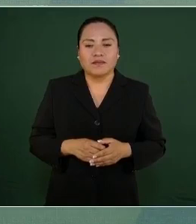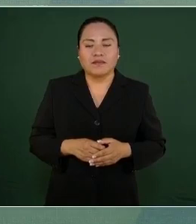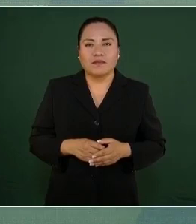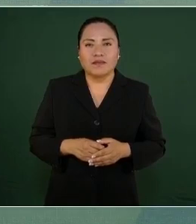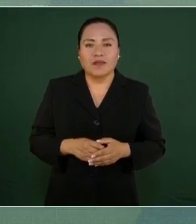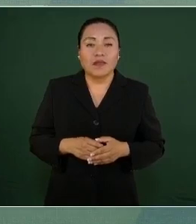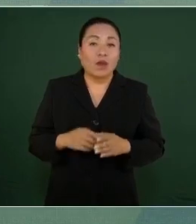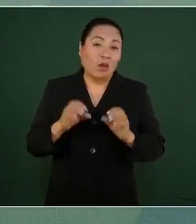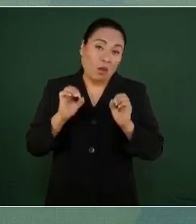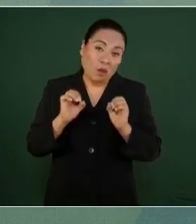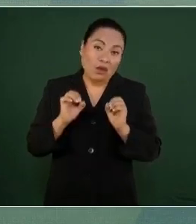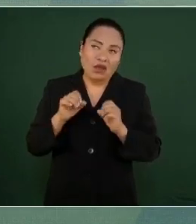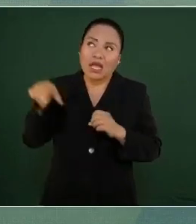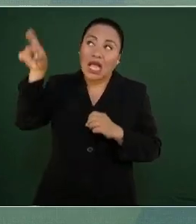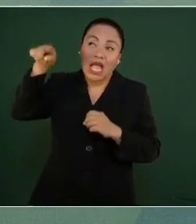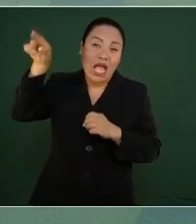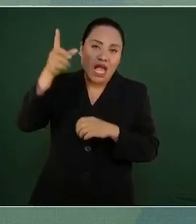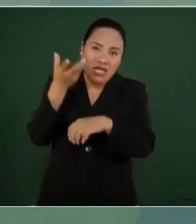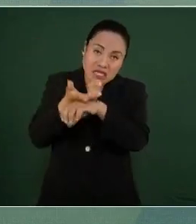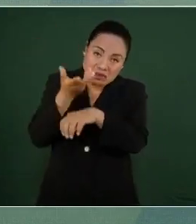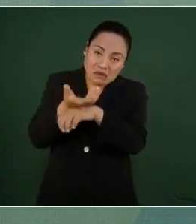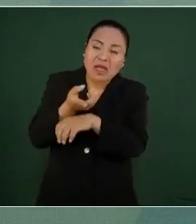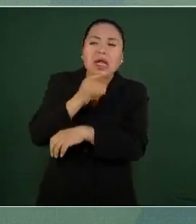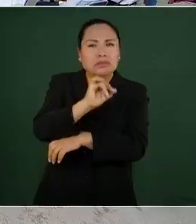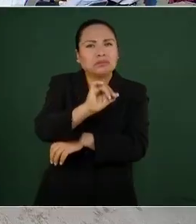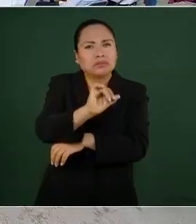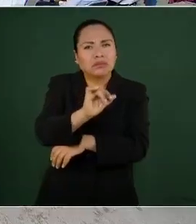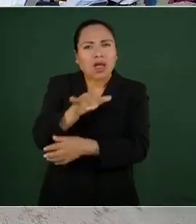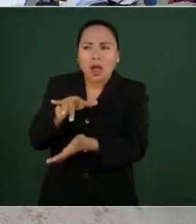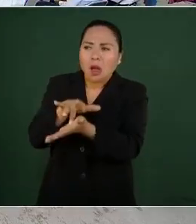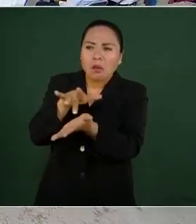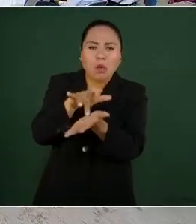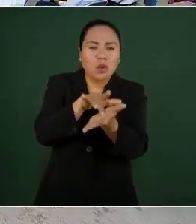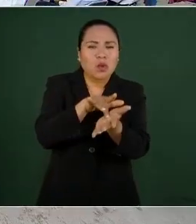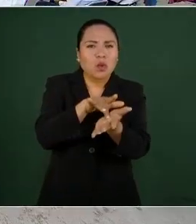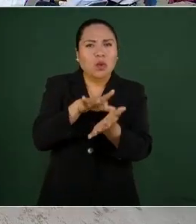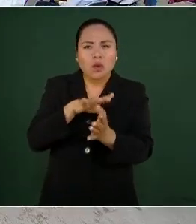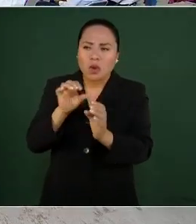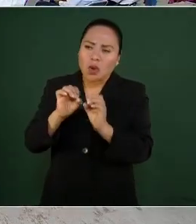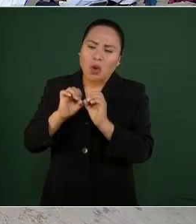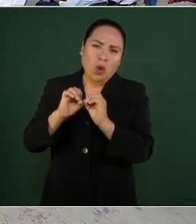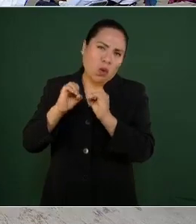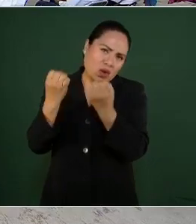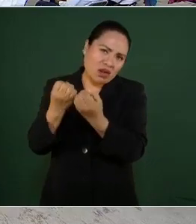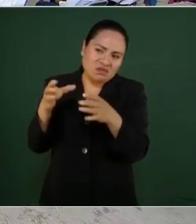sostienen que apoyan con las llamadas organizaciones no gubernamentales.